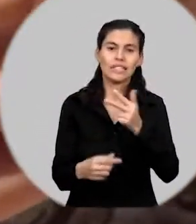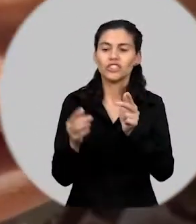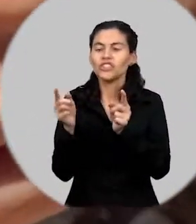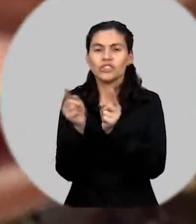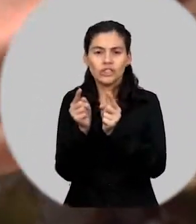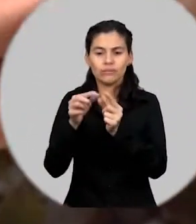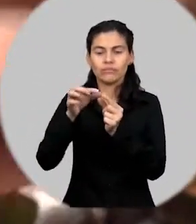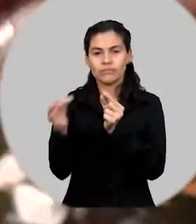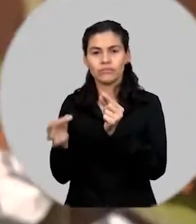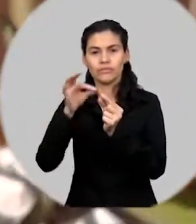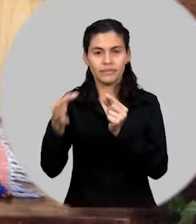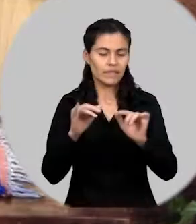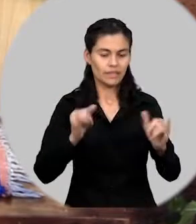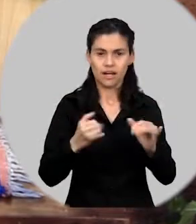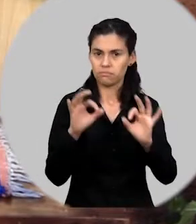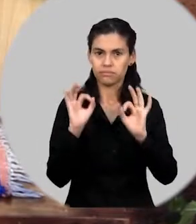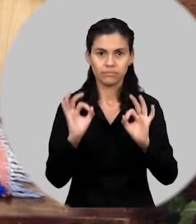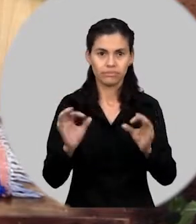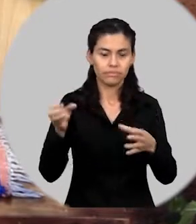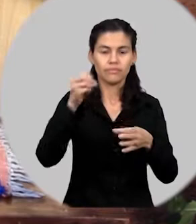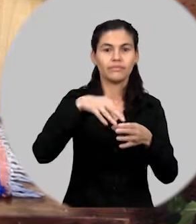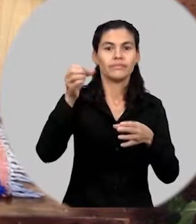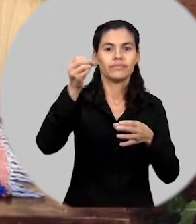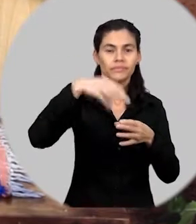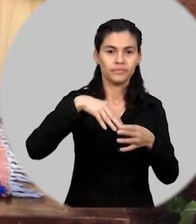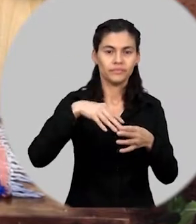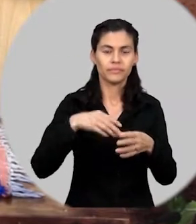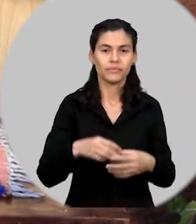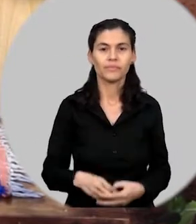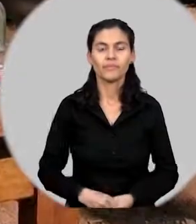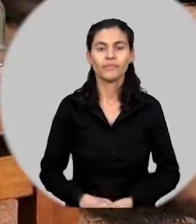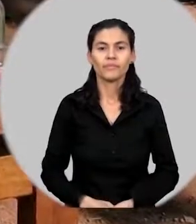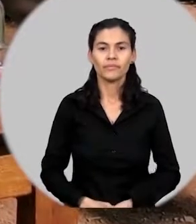2 hojas o 3 hojas pequeñas ya sería suficiente.